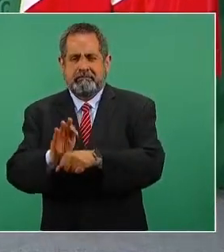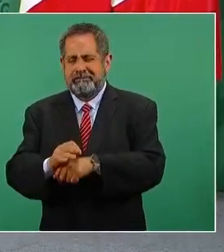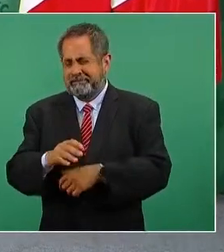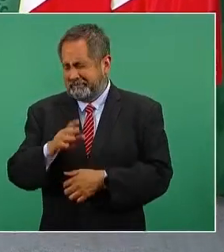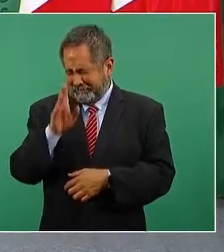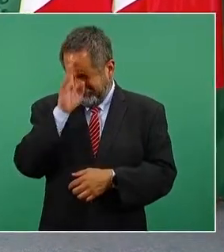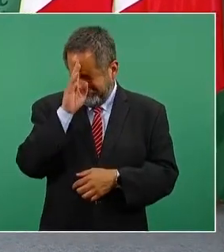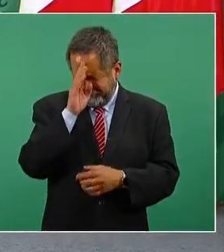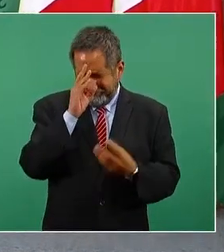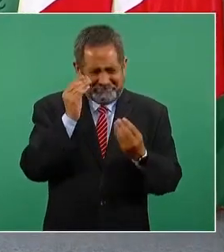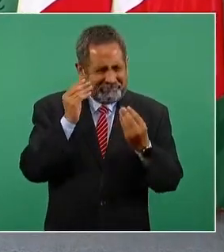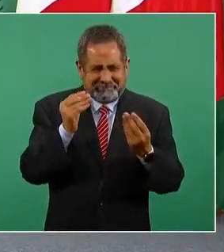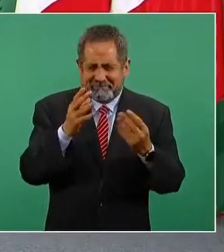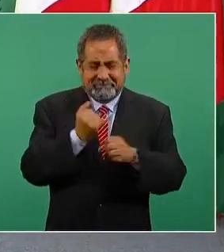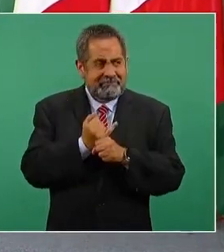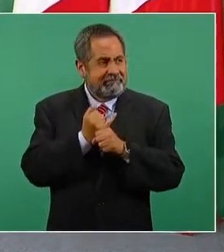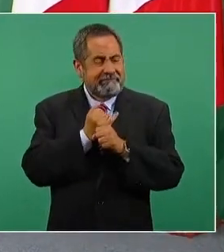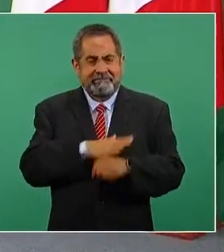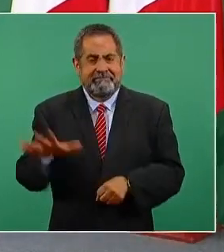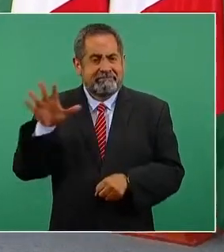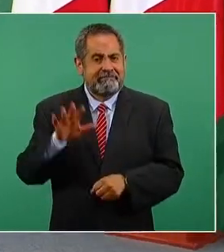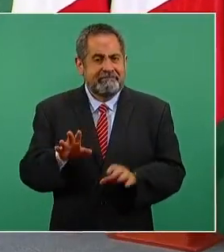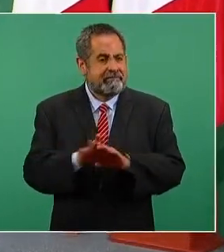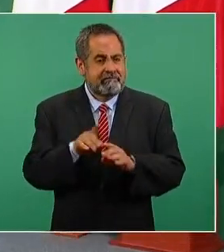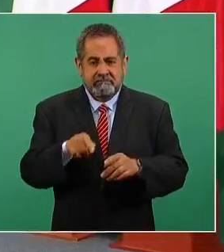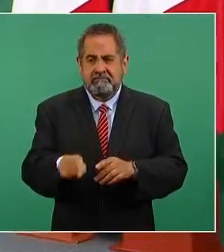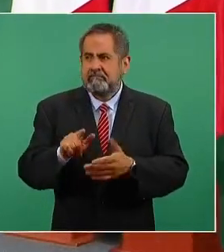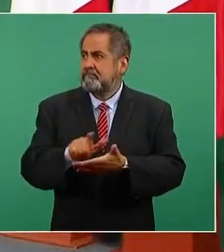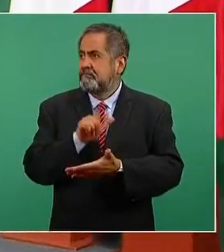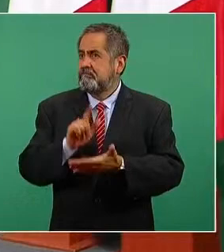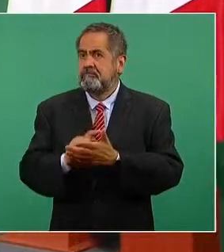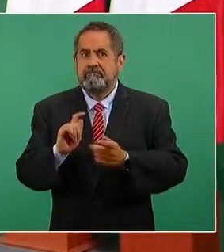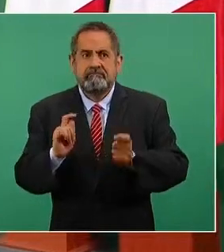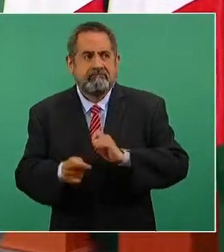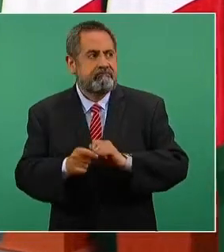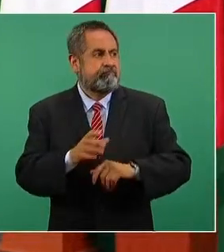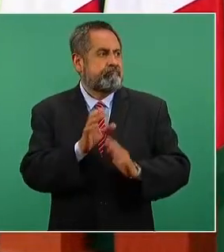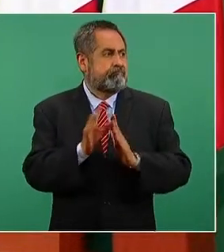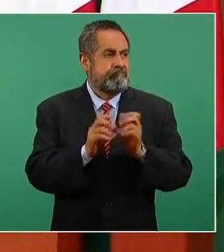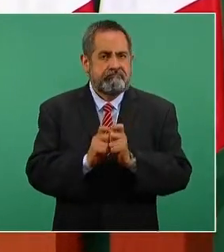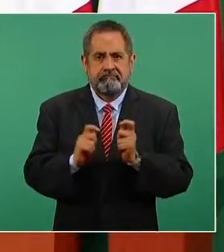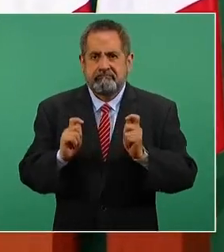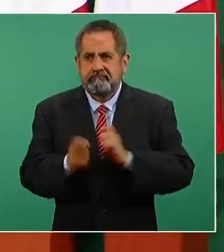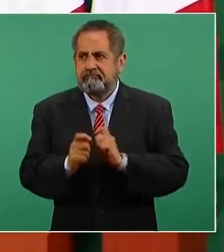la manera en que modificaron la Constitución,